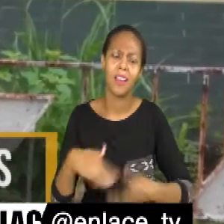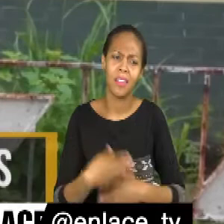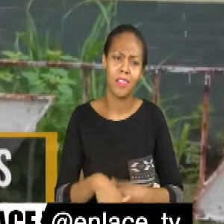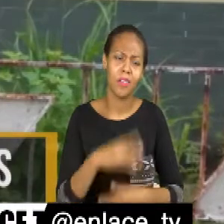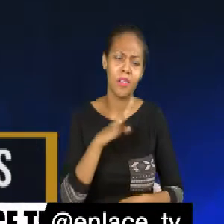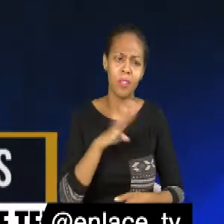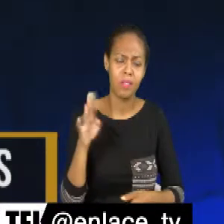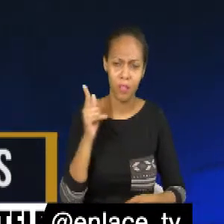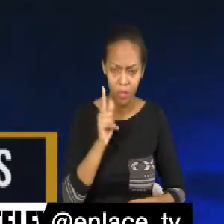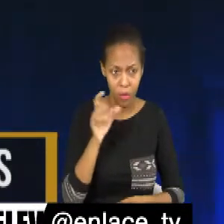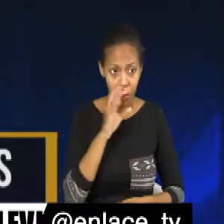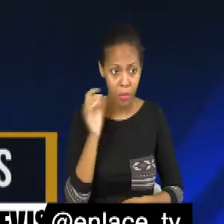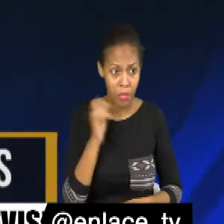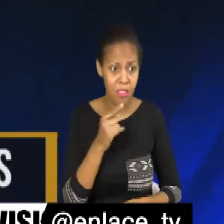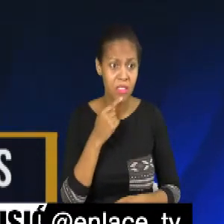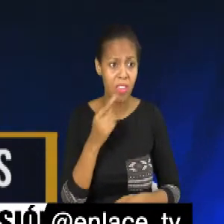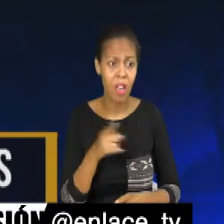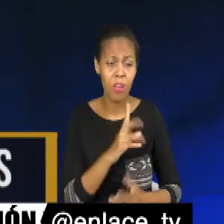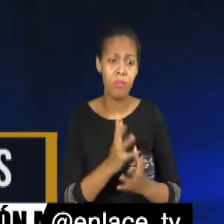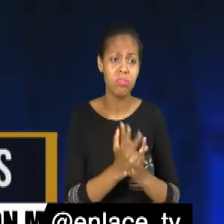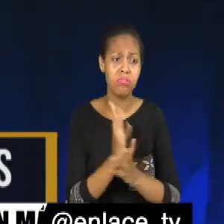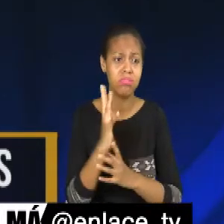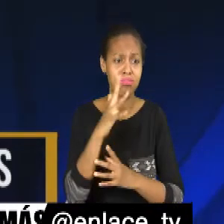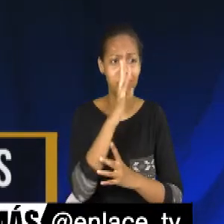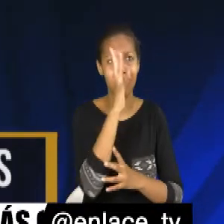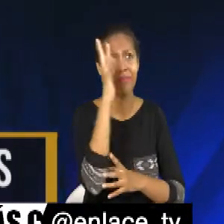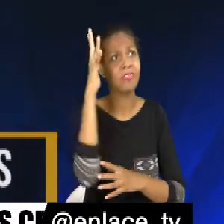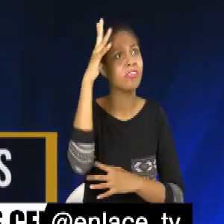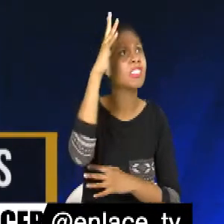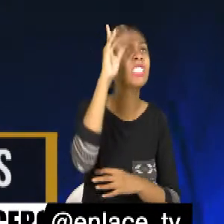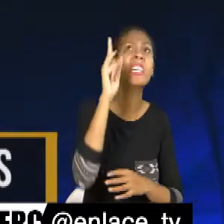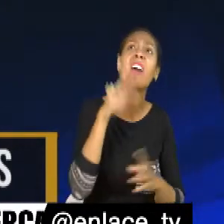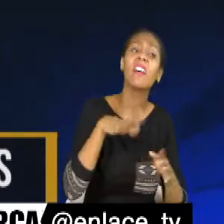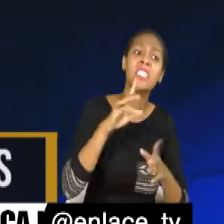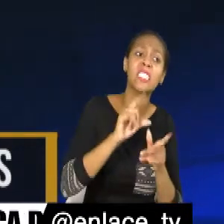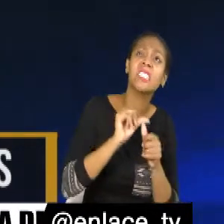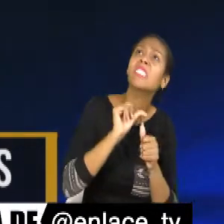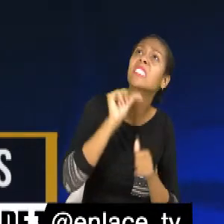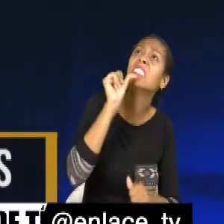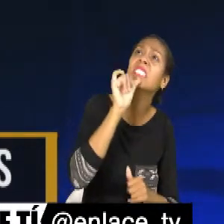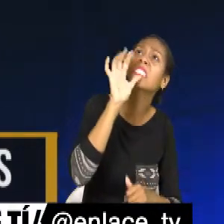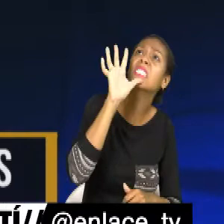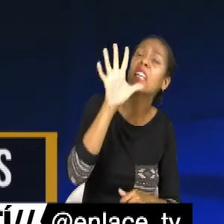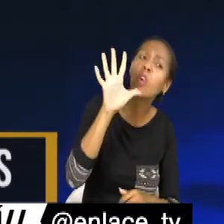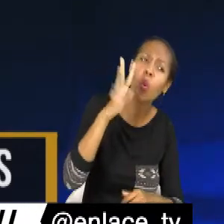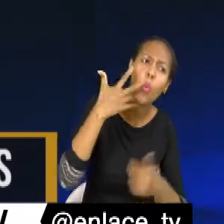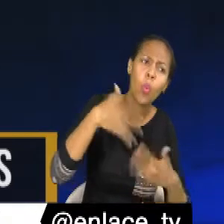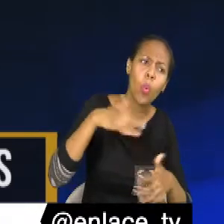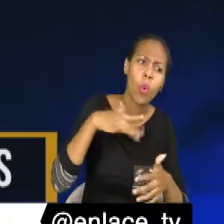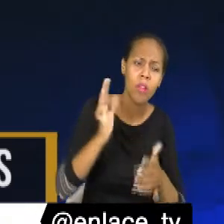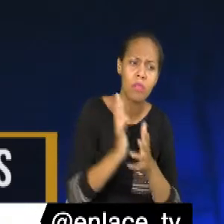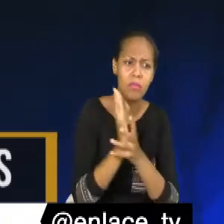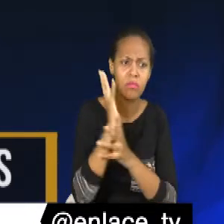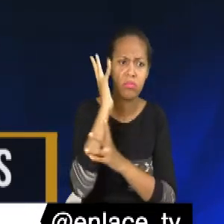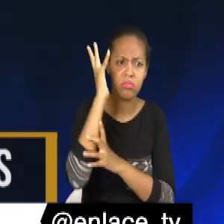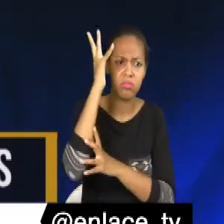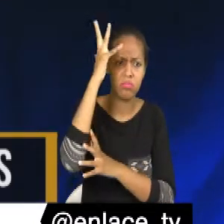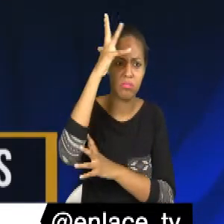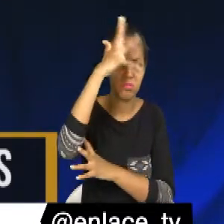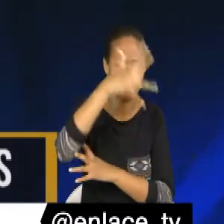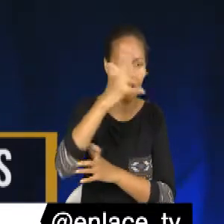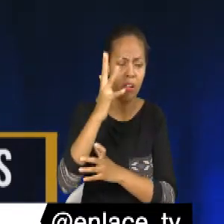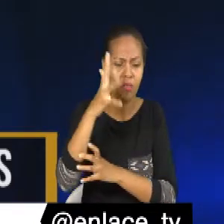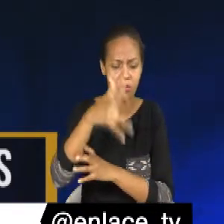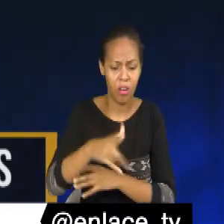este reportero, allí crecen guarumos de hasta 5 metros que despliegan sus ramas sobre los techos vecinos y sus hojas caen y tapan los canales,